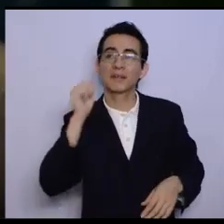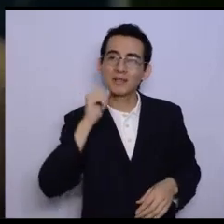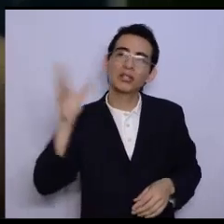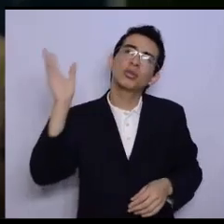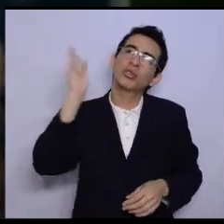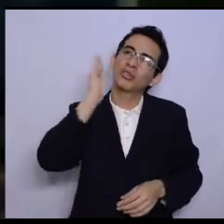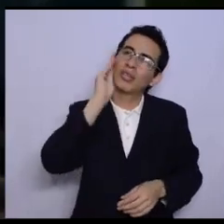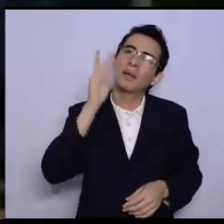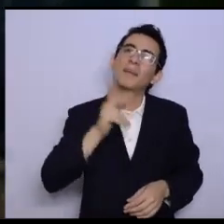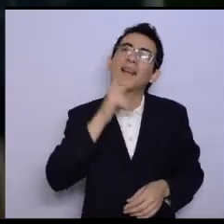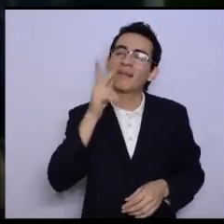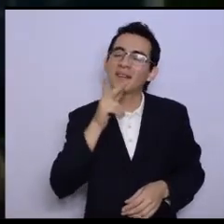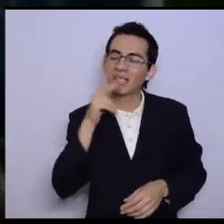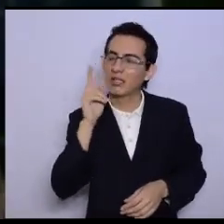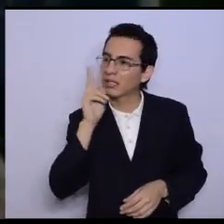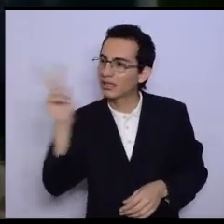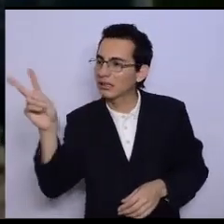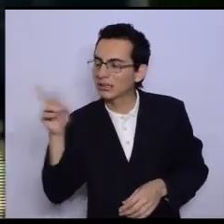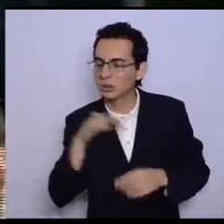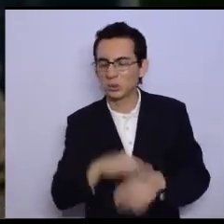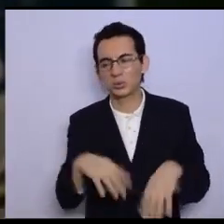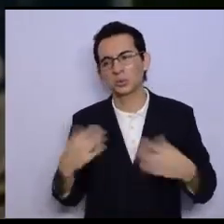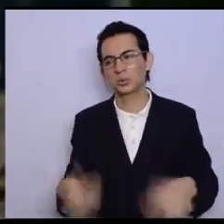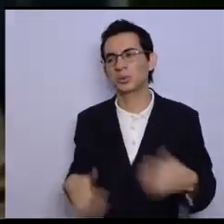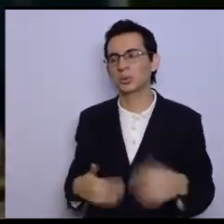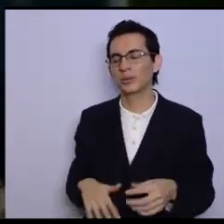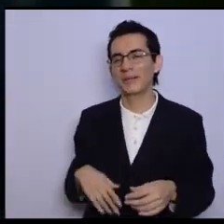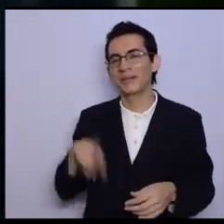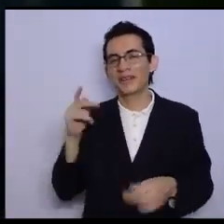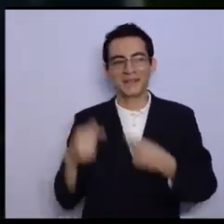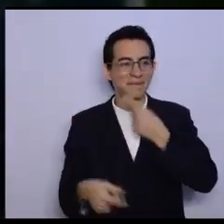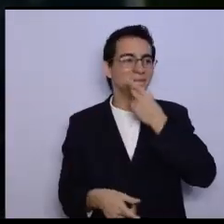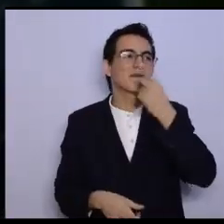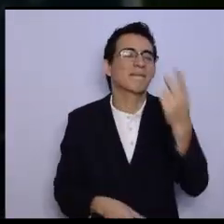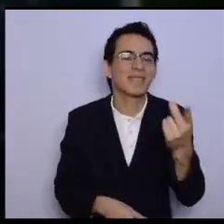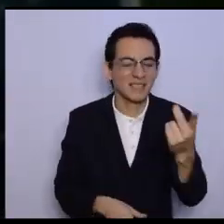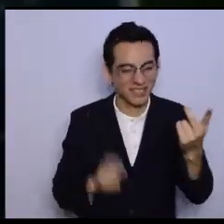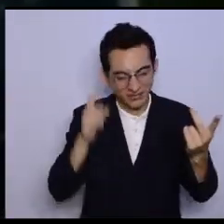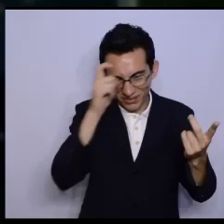es difícil explicar lo que vi. Versículo 5. De tal hombre me gloriaré,